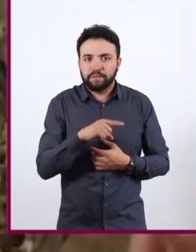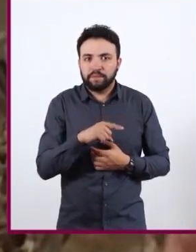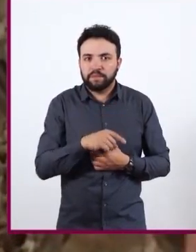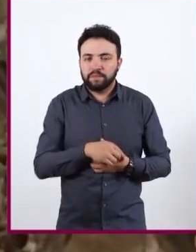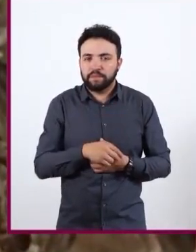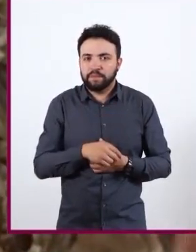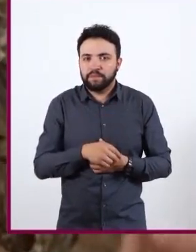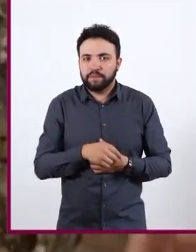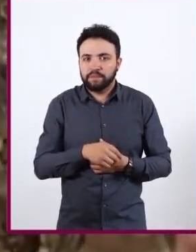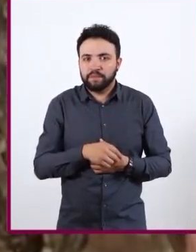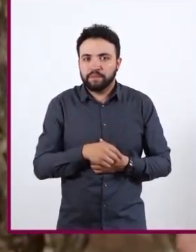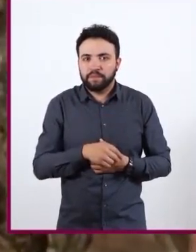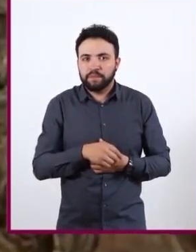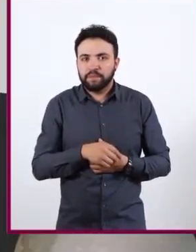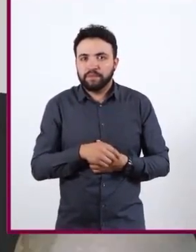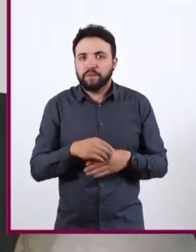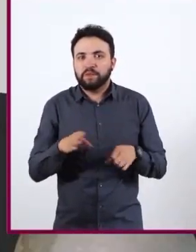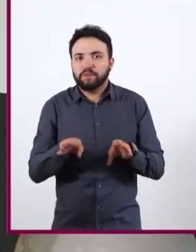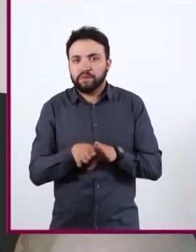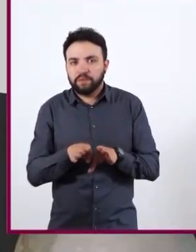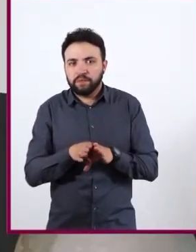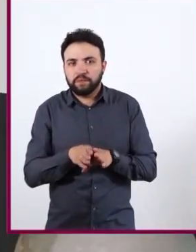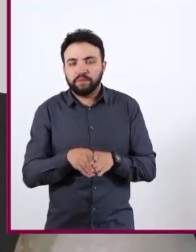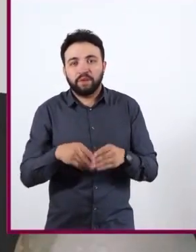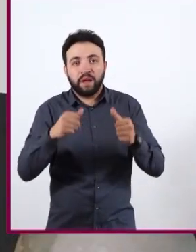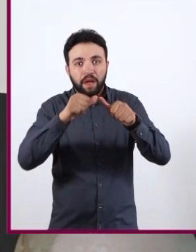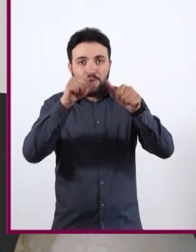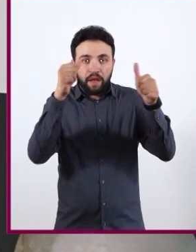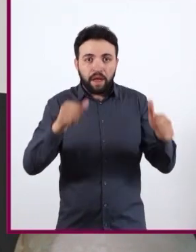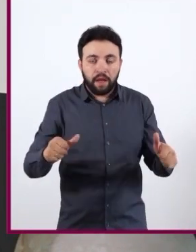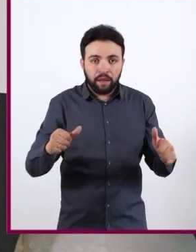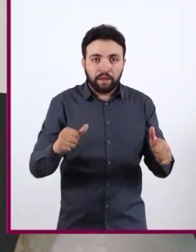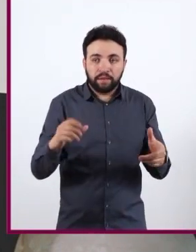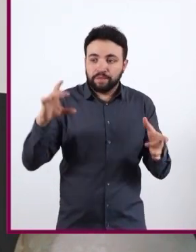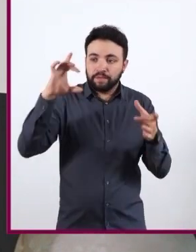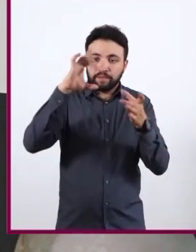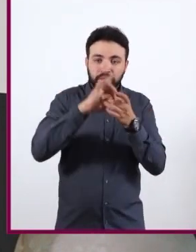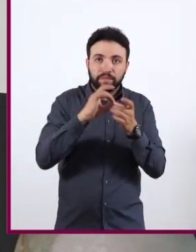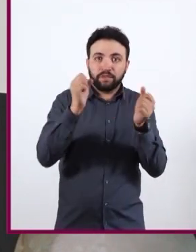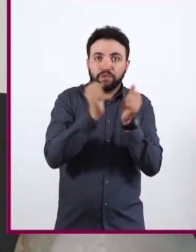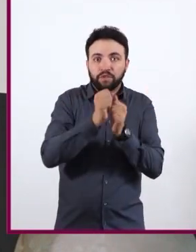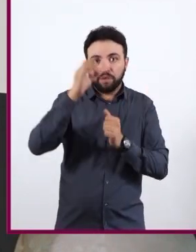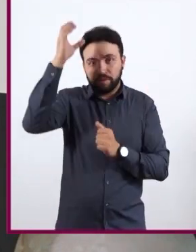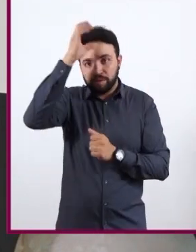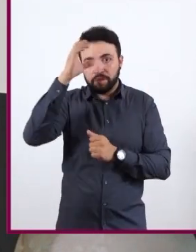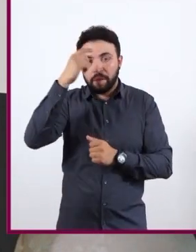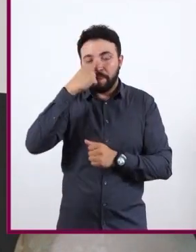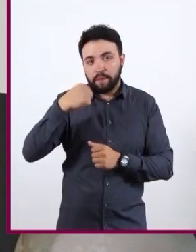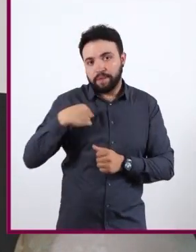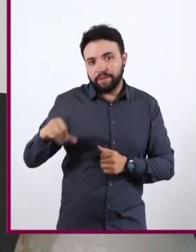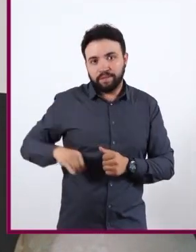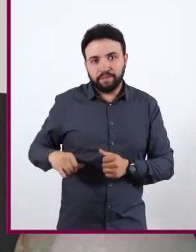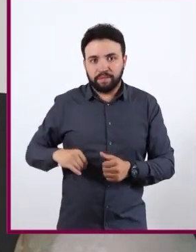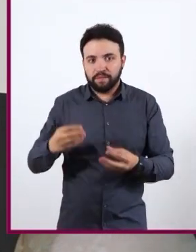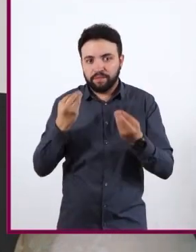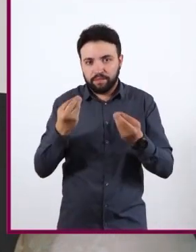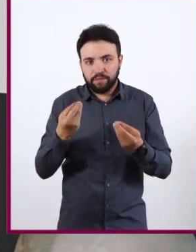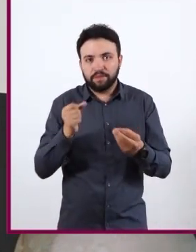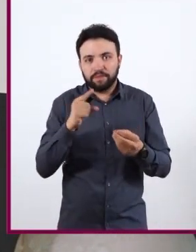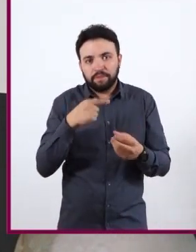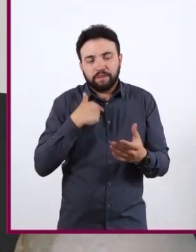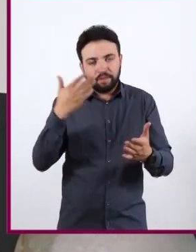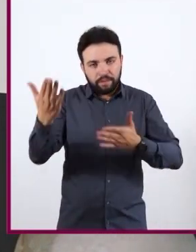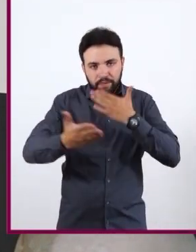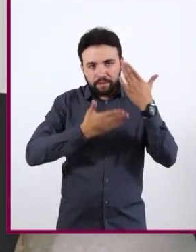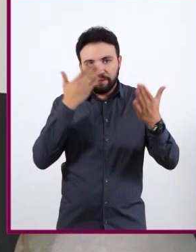en este cruce entre el arte y la ciencia, ¿no? Que es algo que me ha interesado mucho a partir de mis